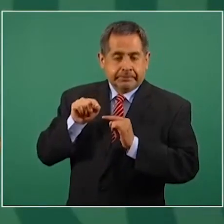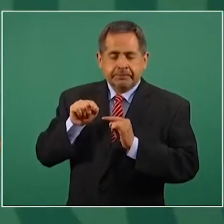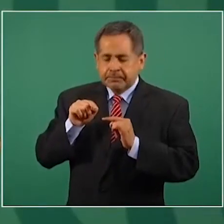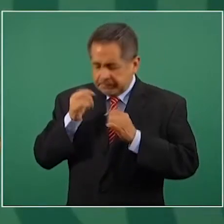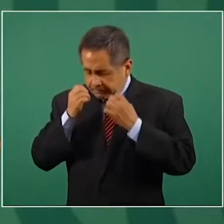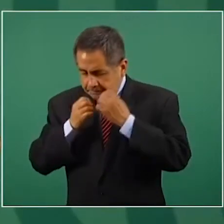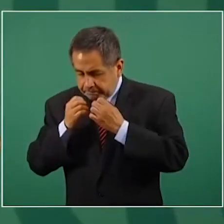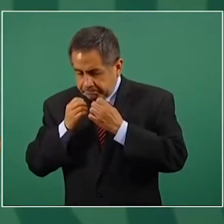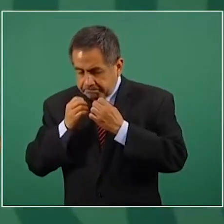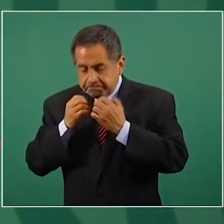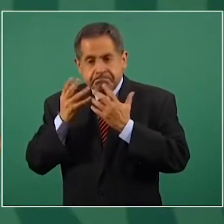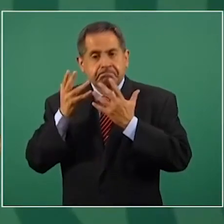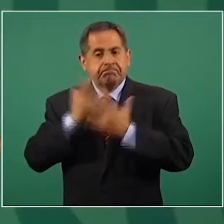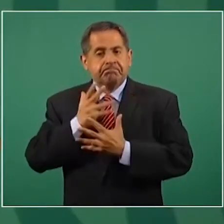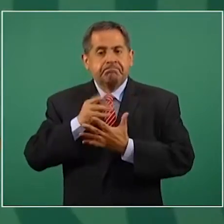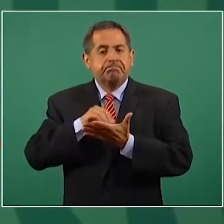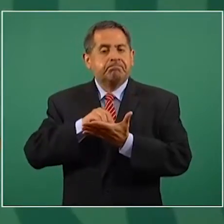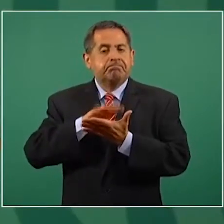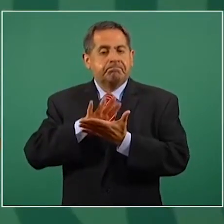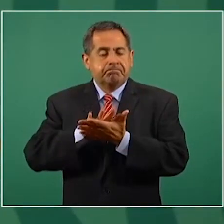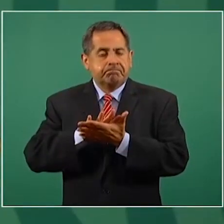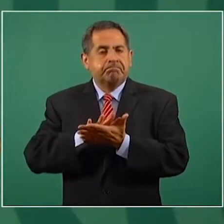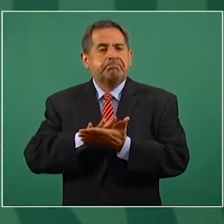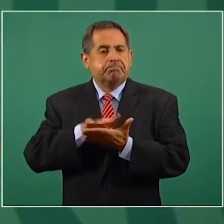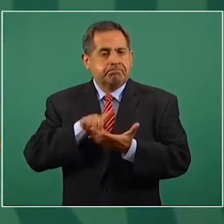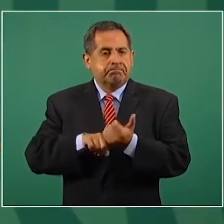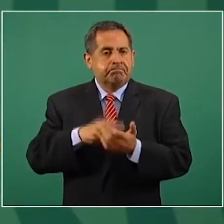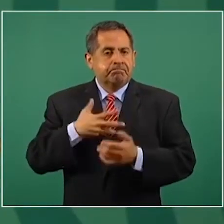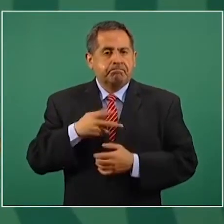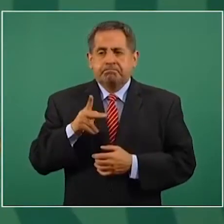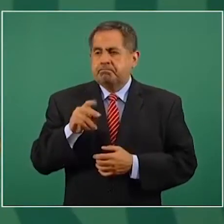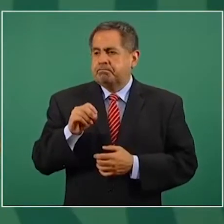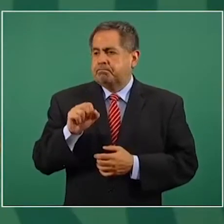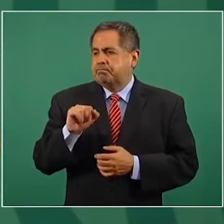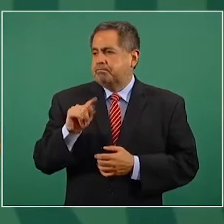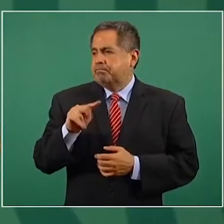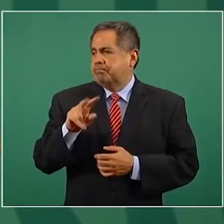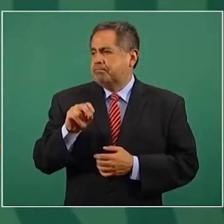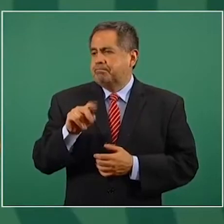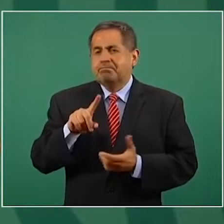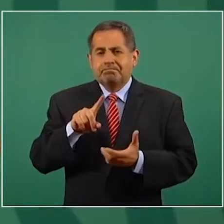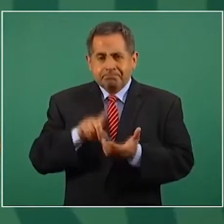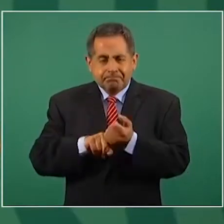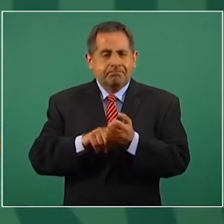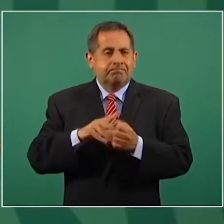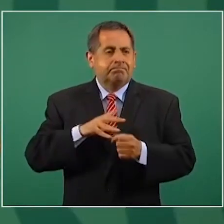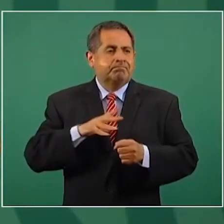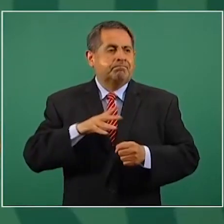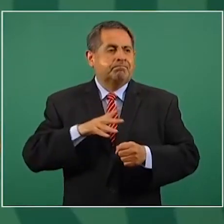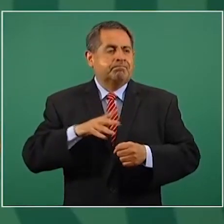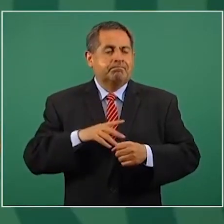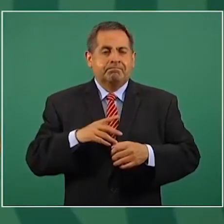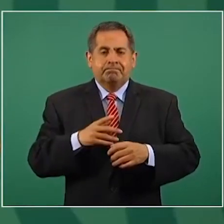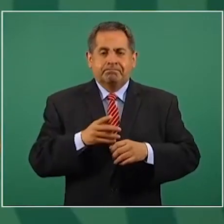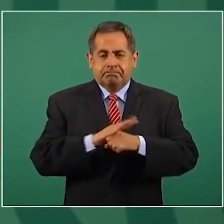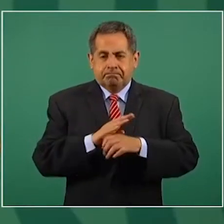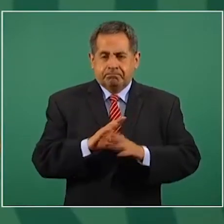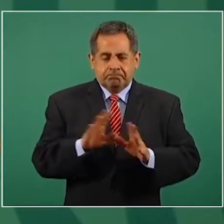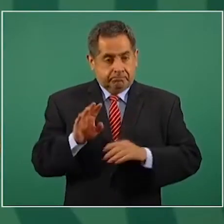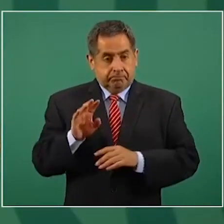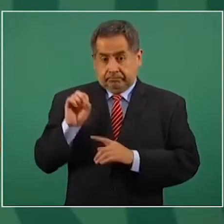me registraron que estaba en positivo. Esto el domingo. El sábado por la